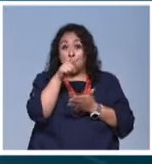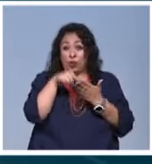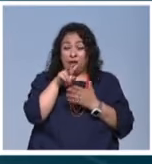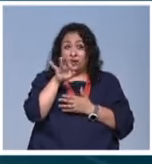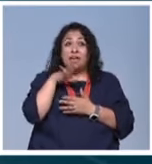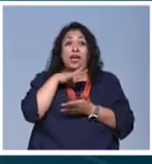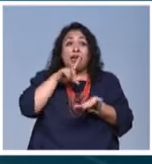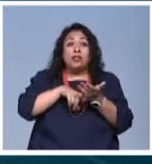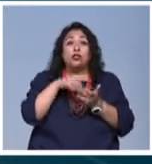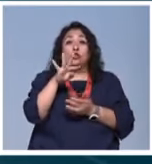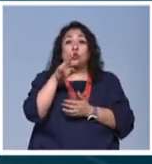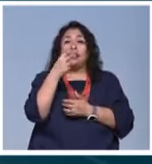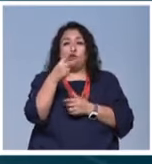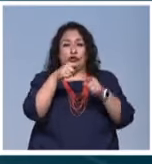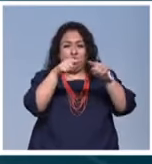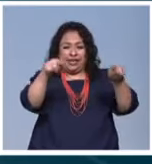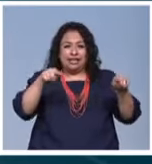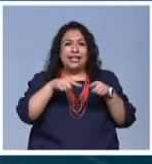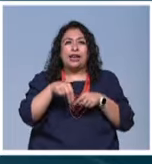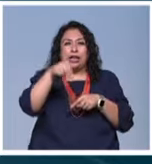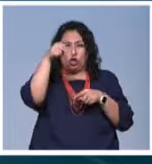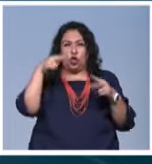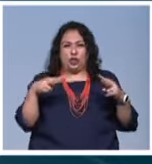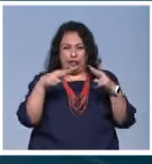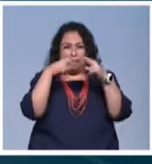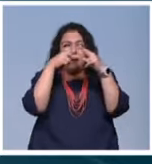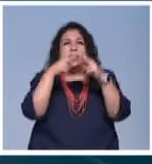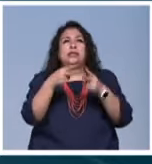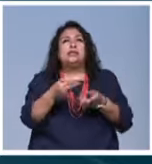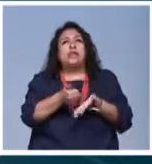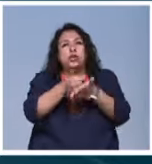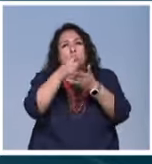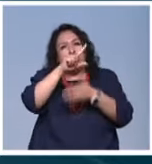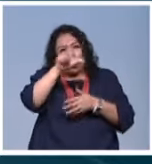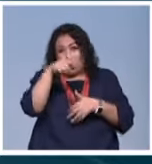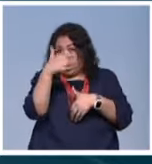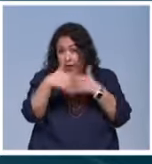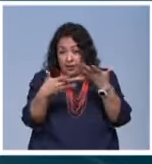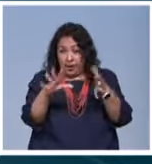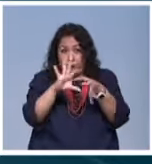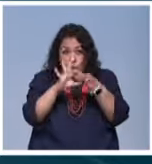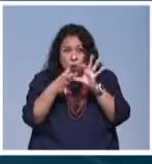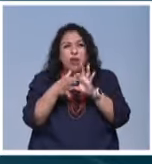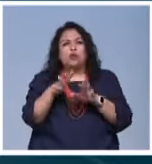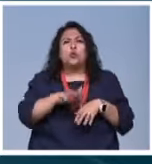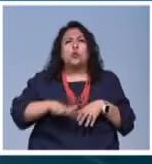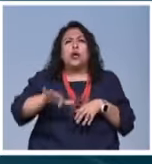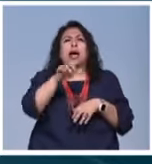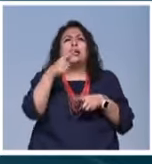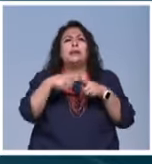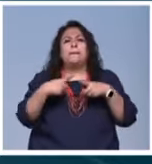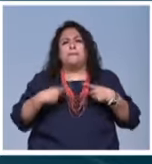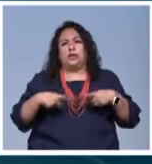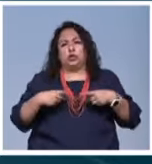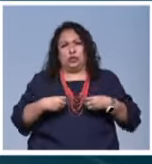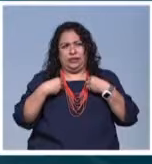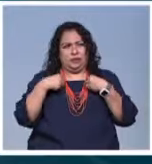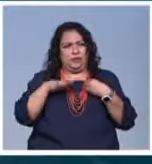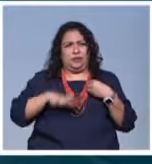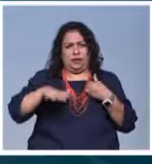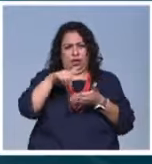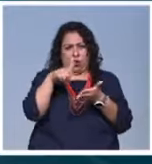52 hectáreas está situada al norte de París y va a servir para que luego de los juegos sea un barrio para los habitantes de esta